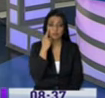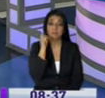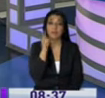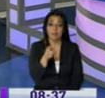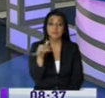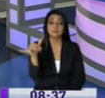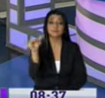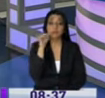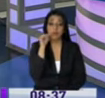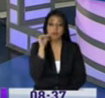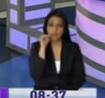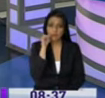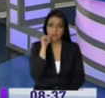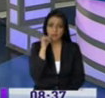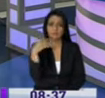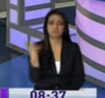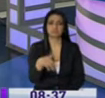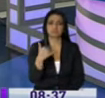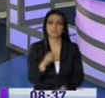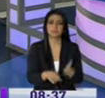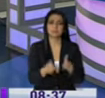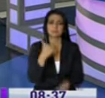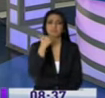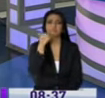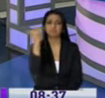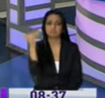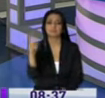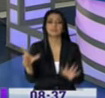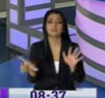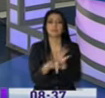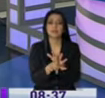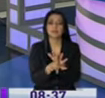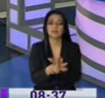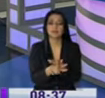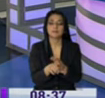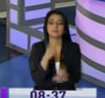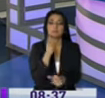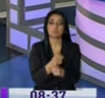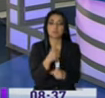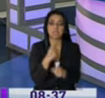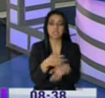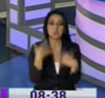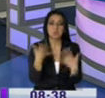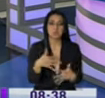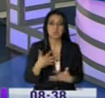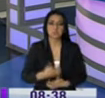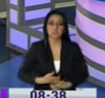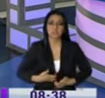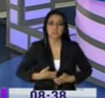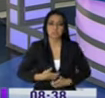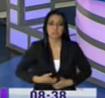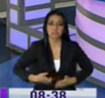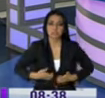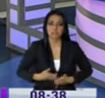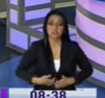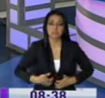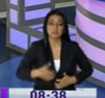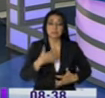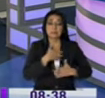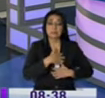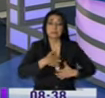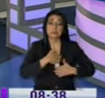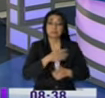Golquí hacen lo que les da la gana. Así que el agrio se le hinchó en el hígado y se fue a